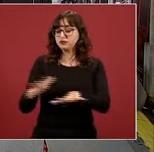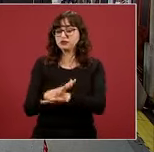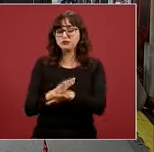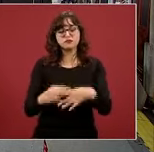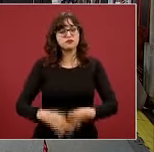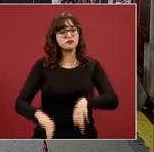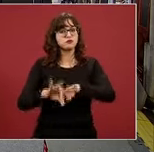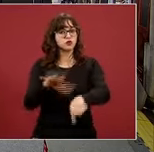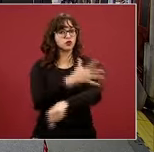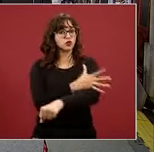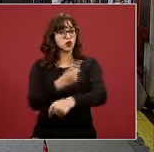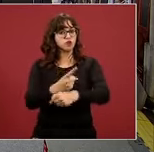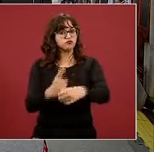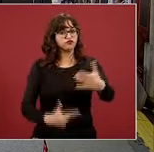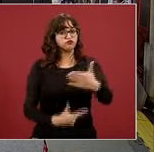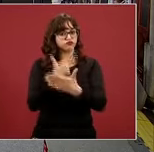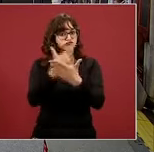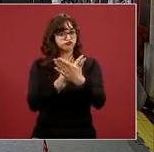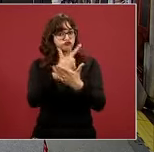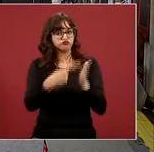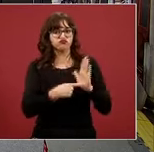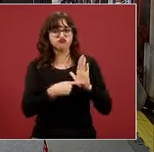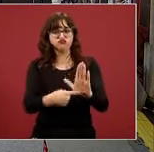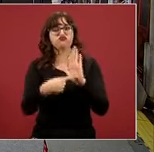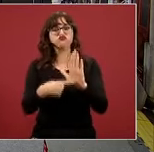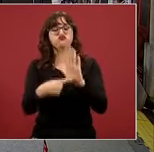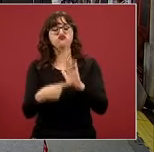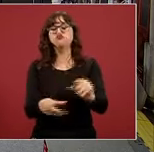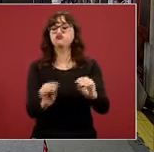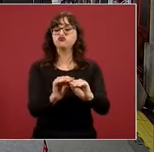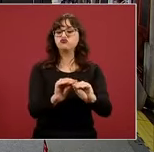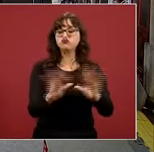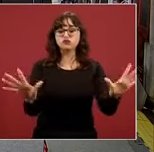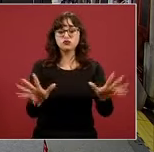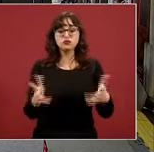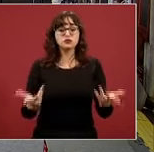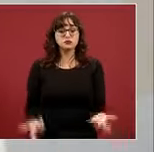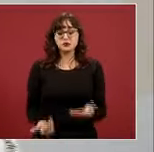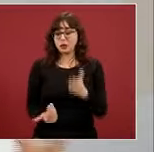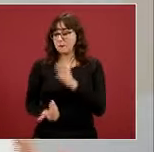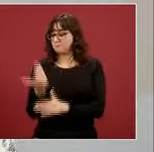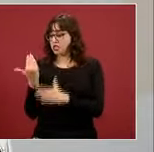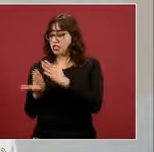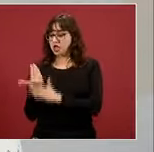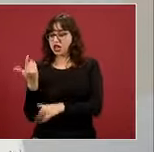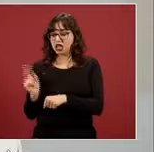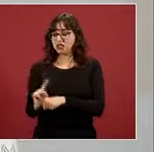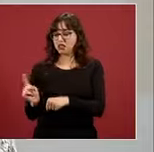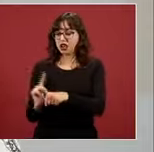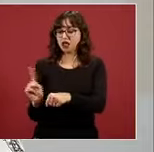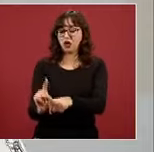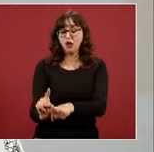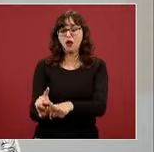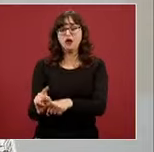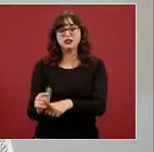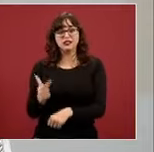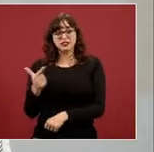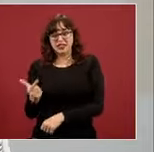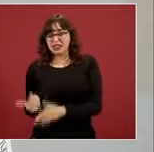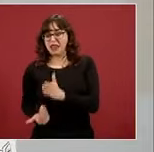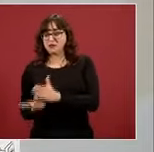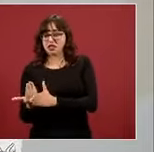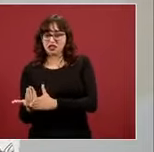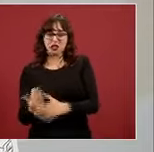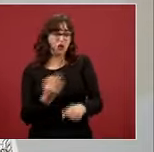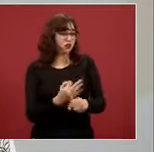del ejercicio del gobierno y desde luego la conferencia de las 7 de la mañana y este ejercicio también de las 19 horas son muestra de